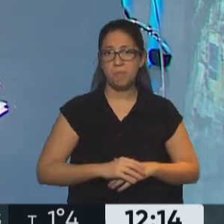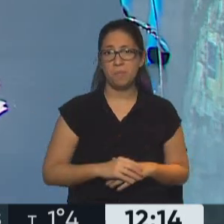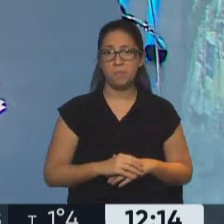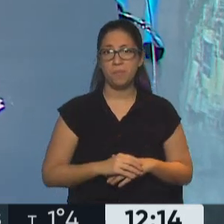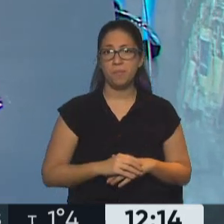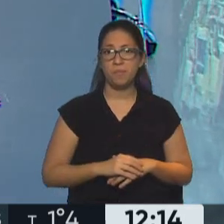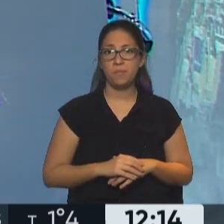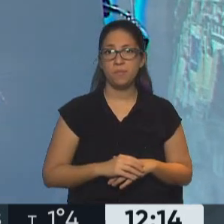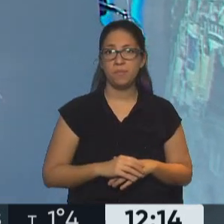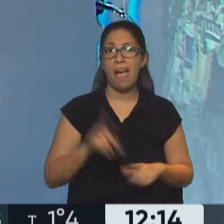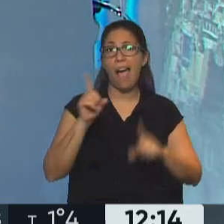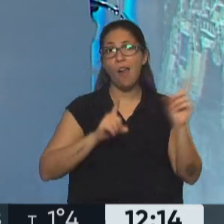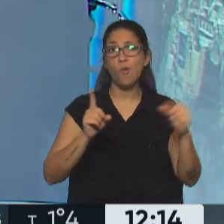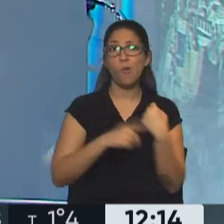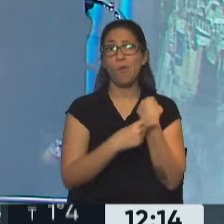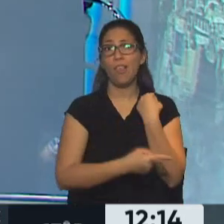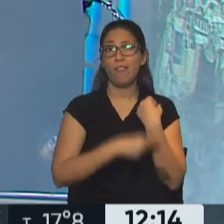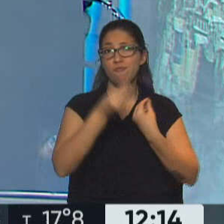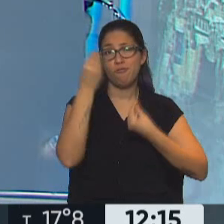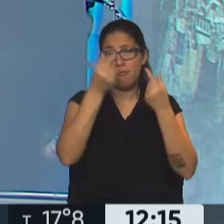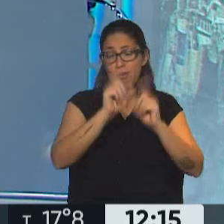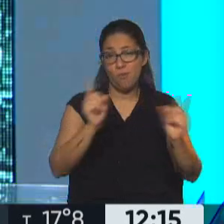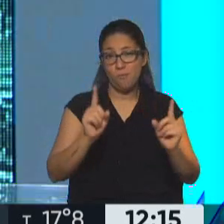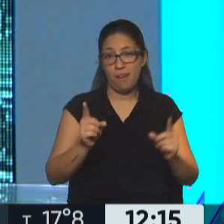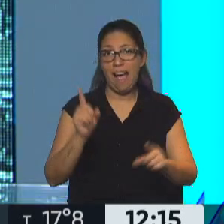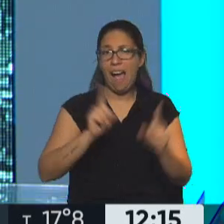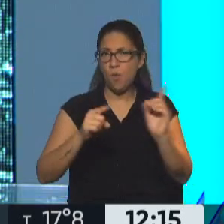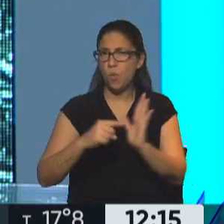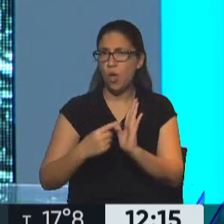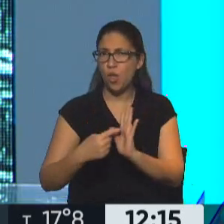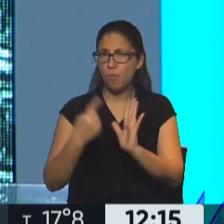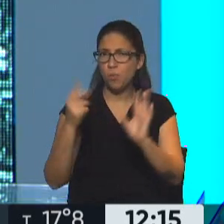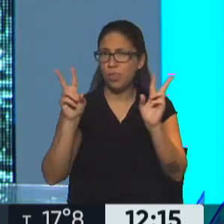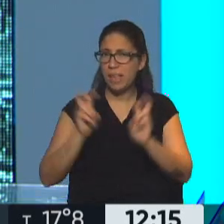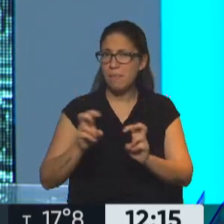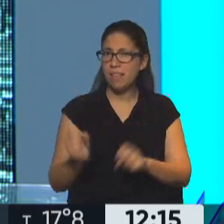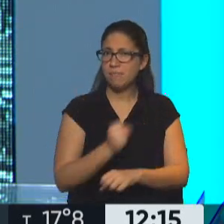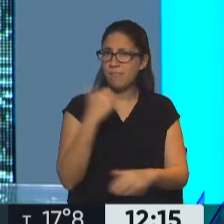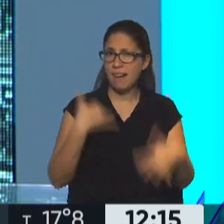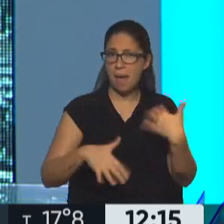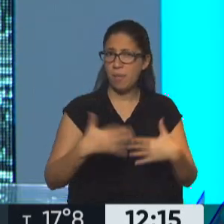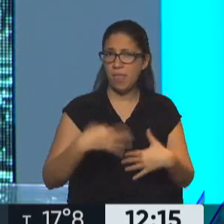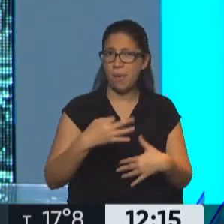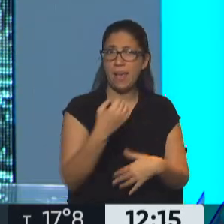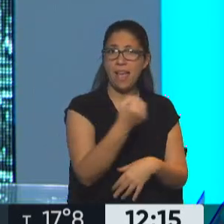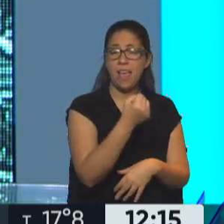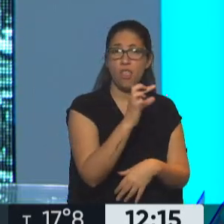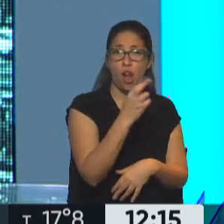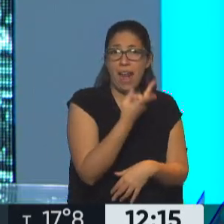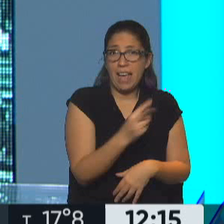tenés dos factores que te imponen inmediatez. Resolver eso, darle respuesta a ese tema. Corrida cambiaria, falta de